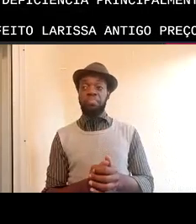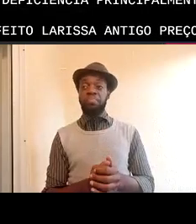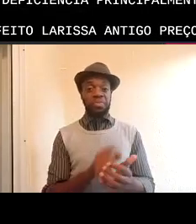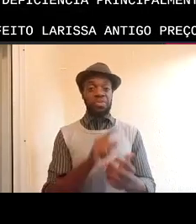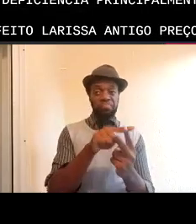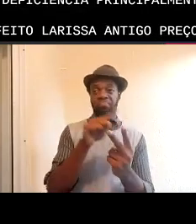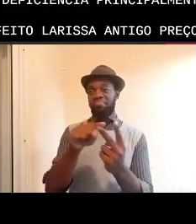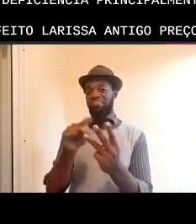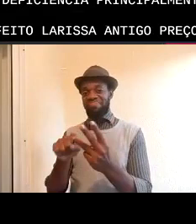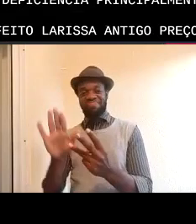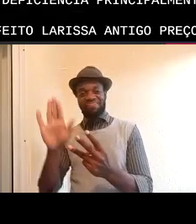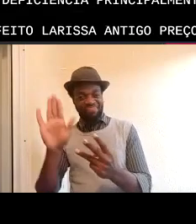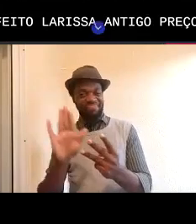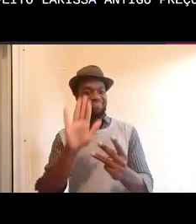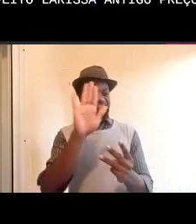participaciones,